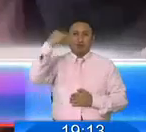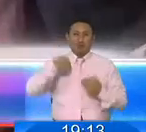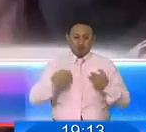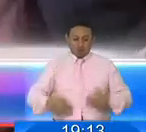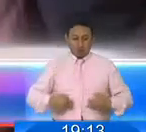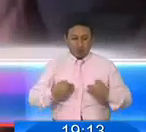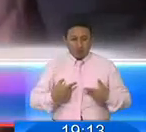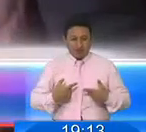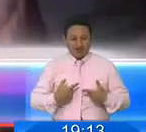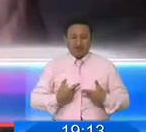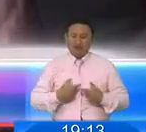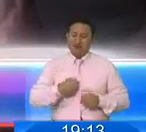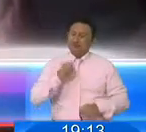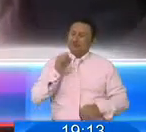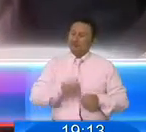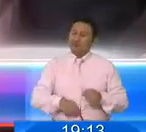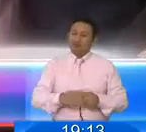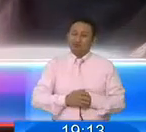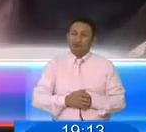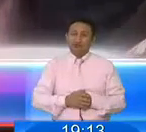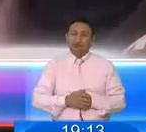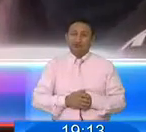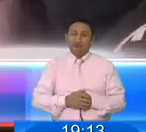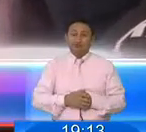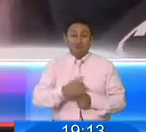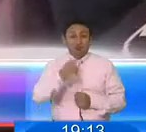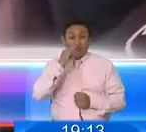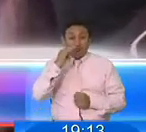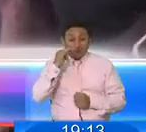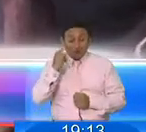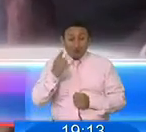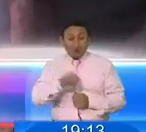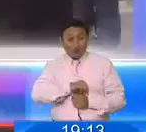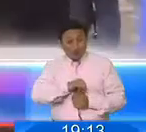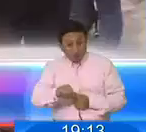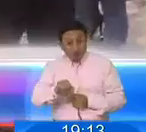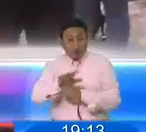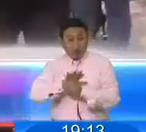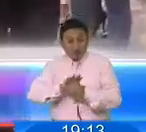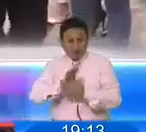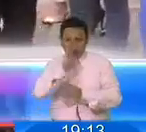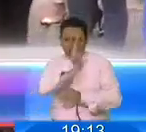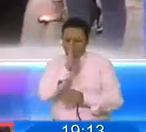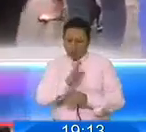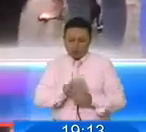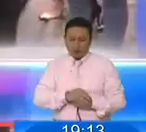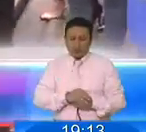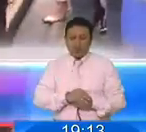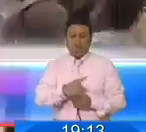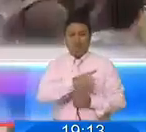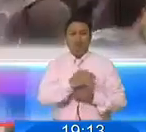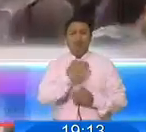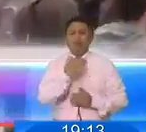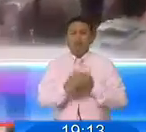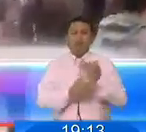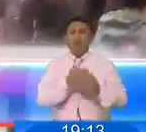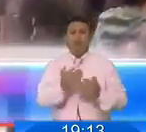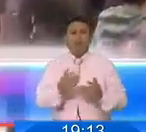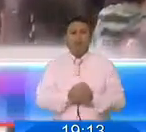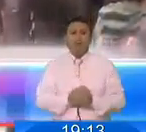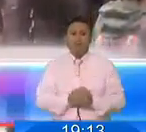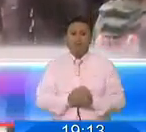nunca más un niño pueda ser violado pueda ser mancillado el resultado de dicho proceso es su